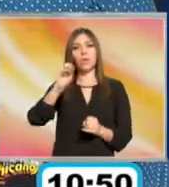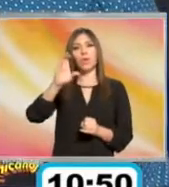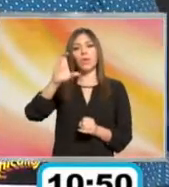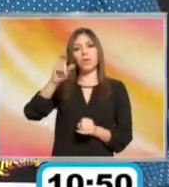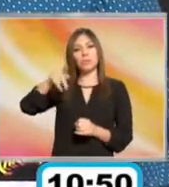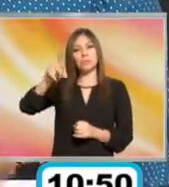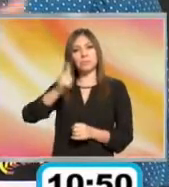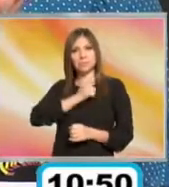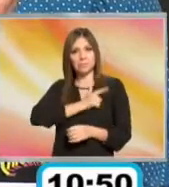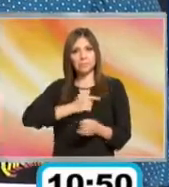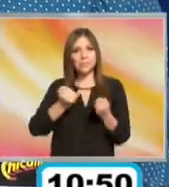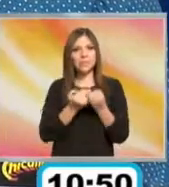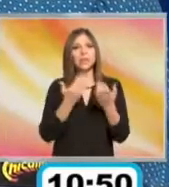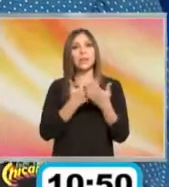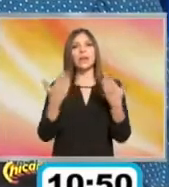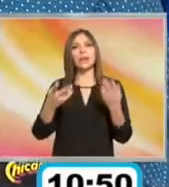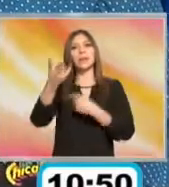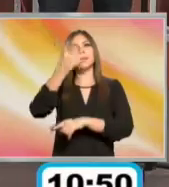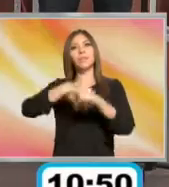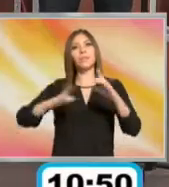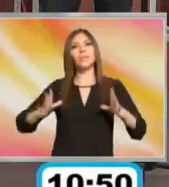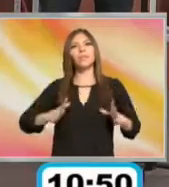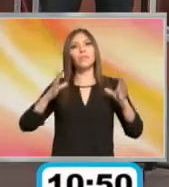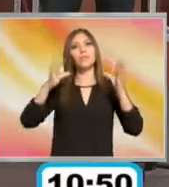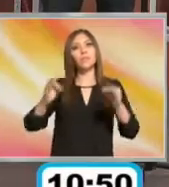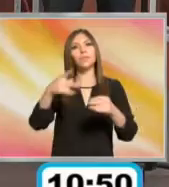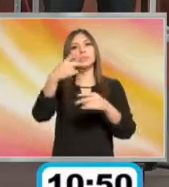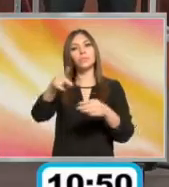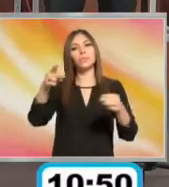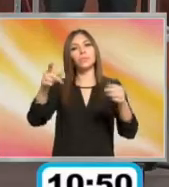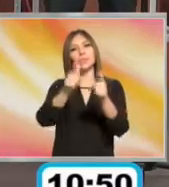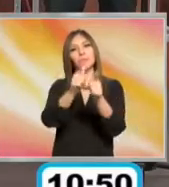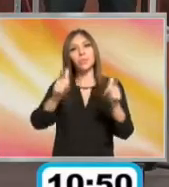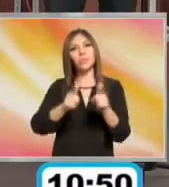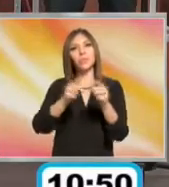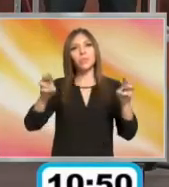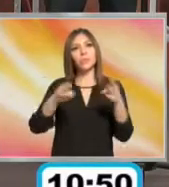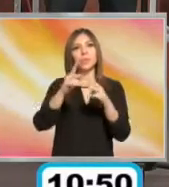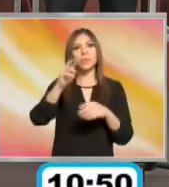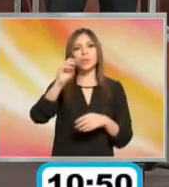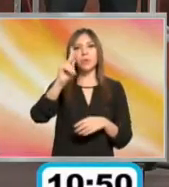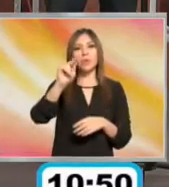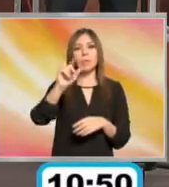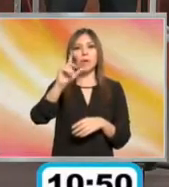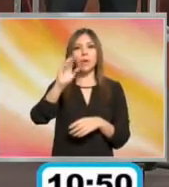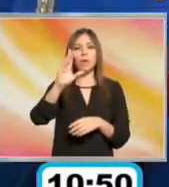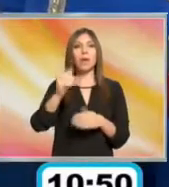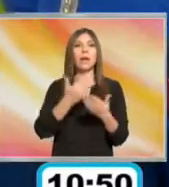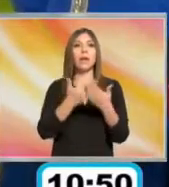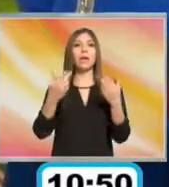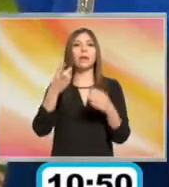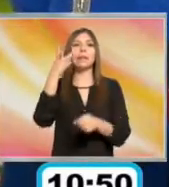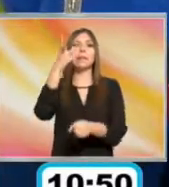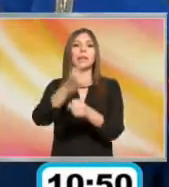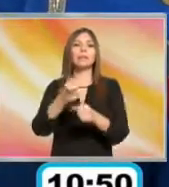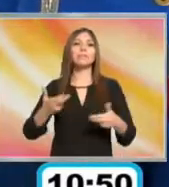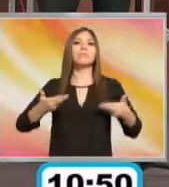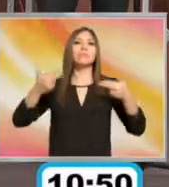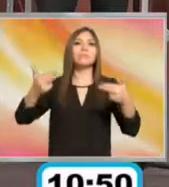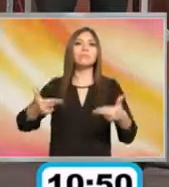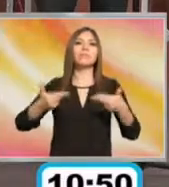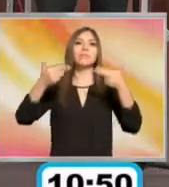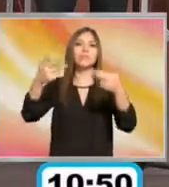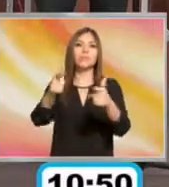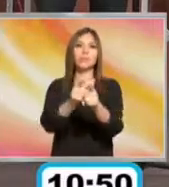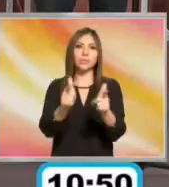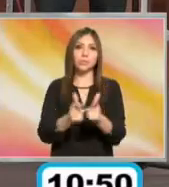rockera y ahora, bueno, pues están los fundadores de La Tropa Loca y pues ya sería la tercera generación del grupo. Súper bien, pues a hacer